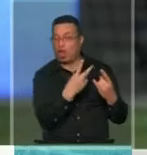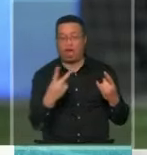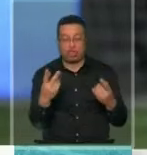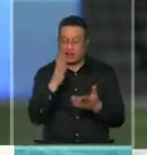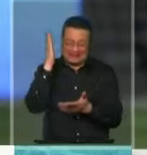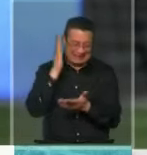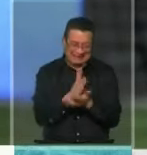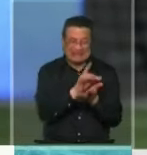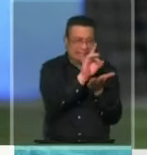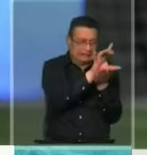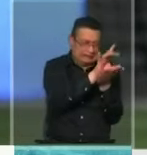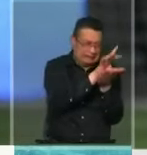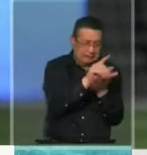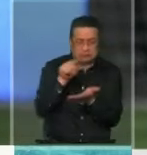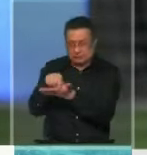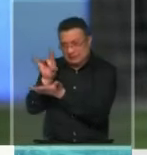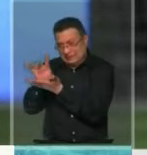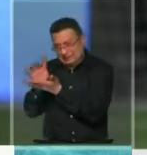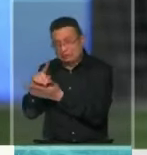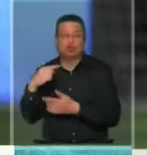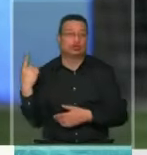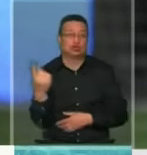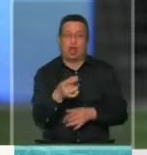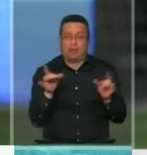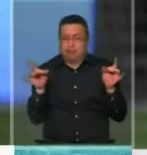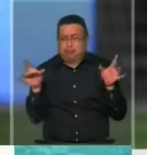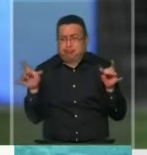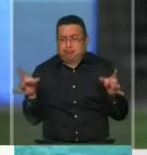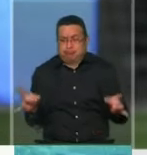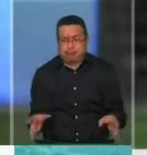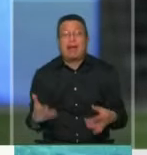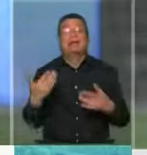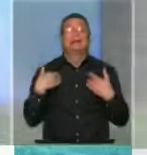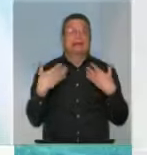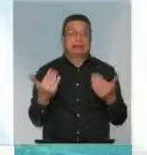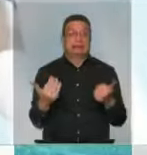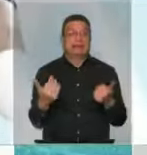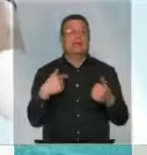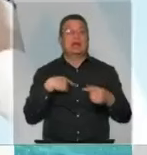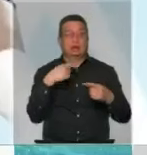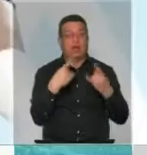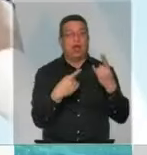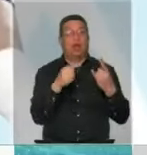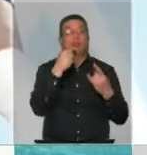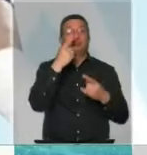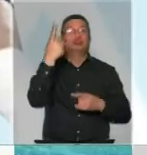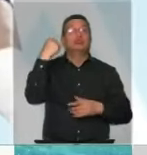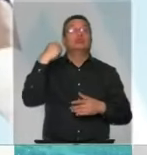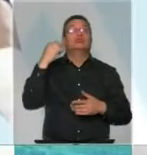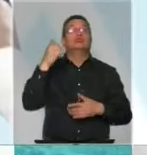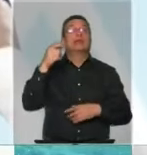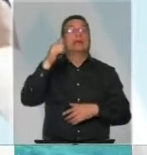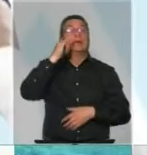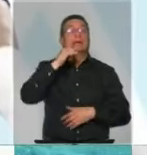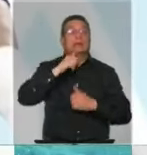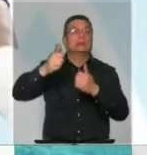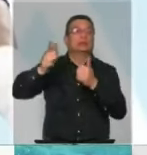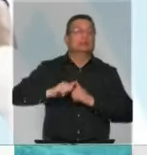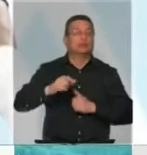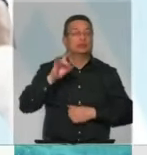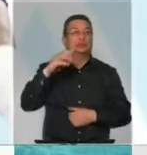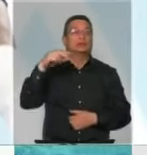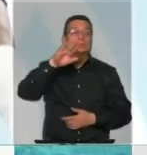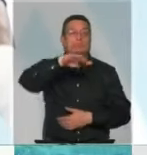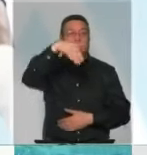de ganar todo. La Universidad de Chile, sabemos, ha sido el equipo más regular del torneo, perdió el fin de semana pasado frente a Deportes Iquique, pero es recién